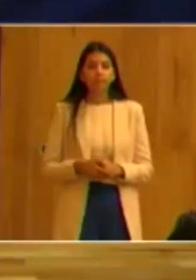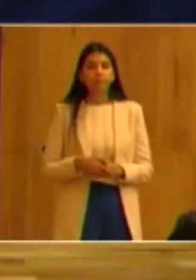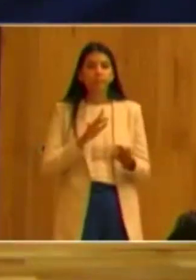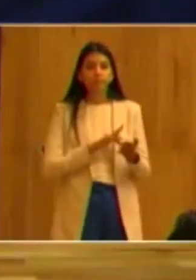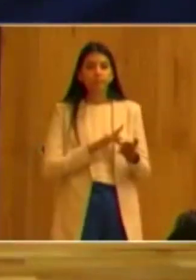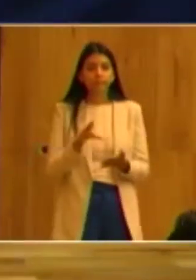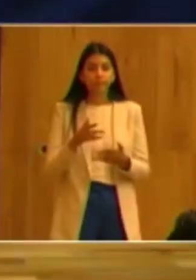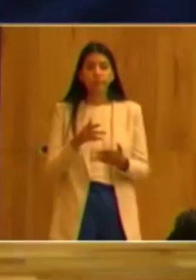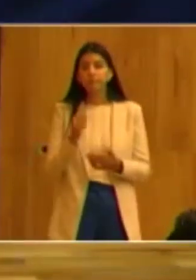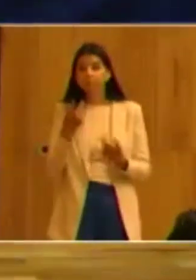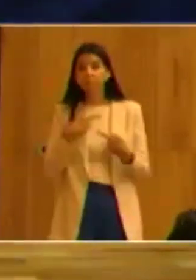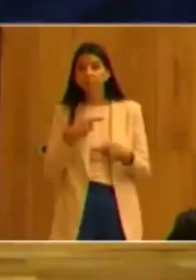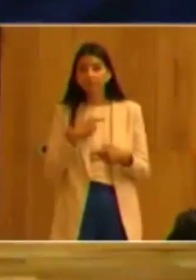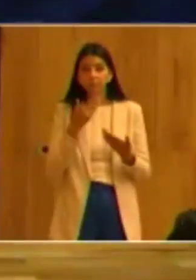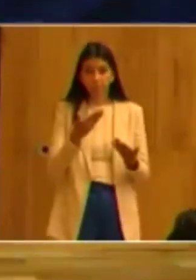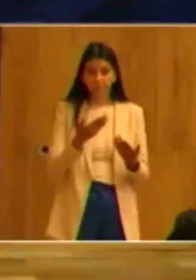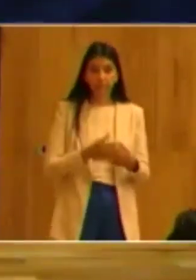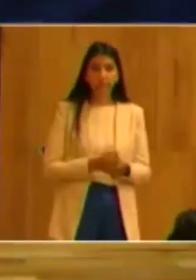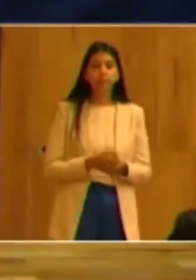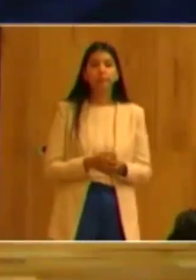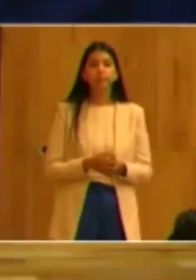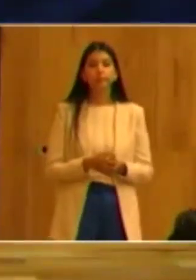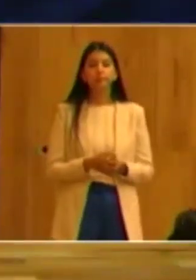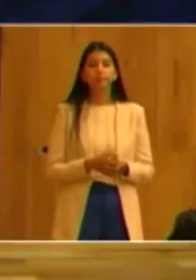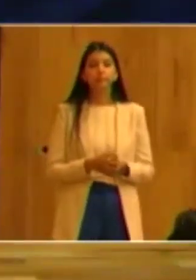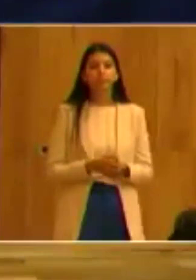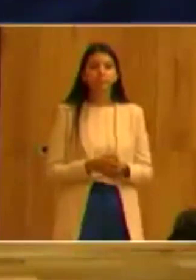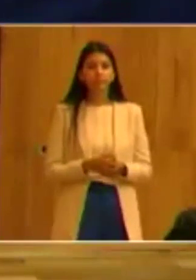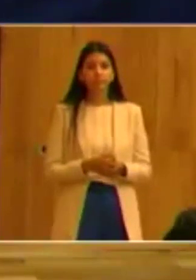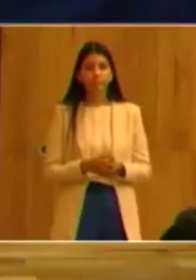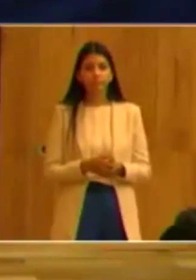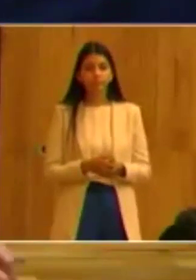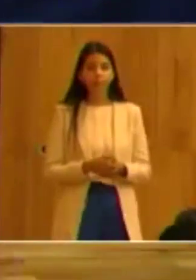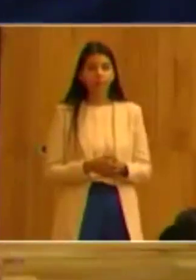Gracias, nadie más. Adelante, voy para allá.